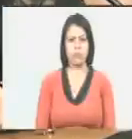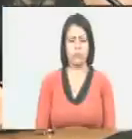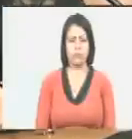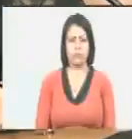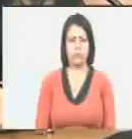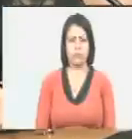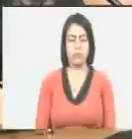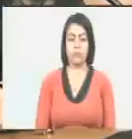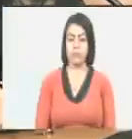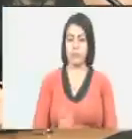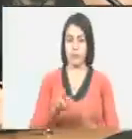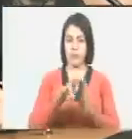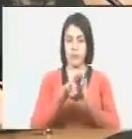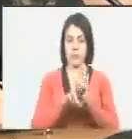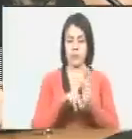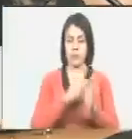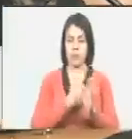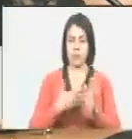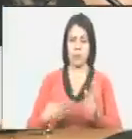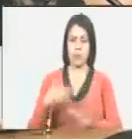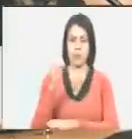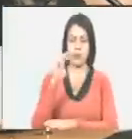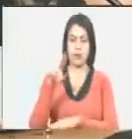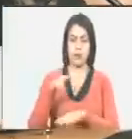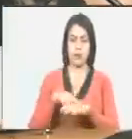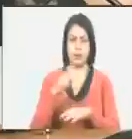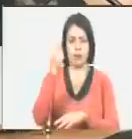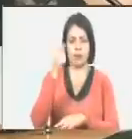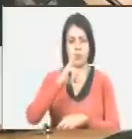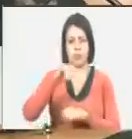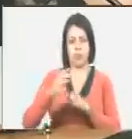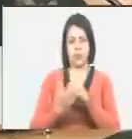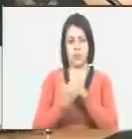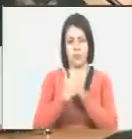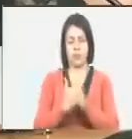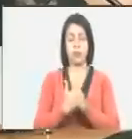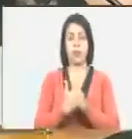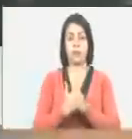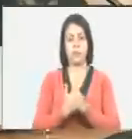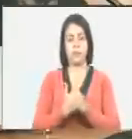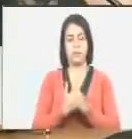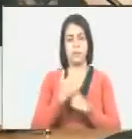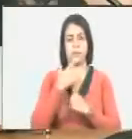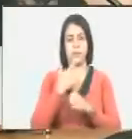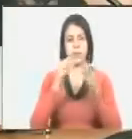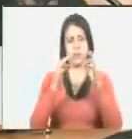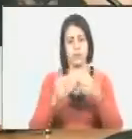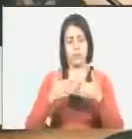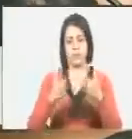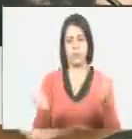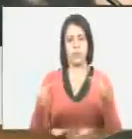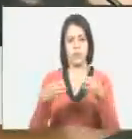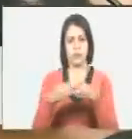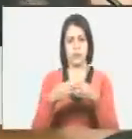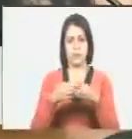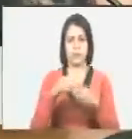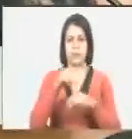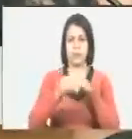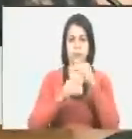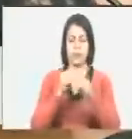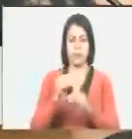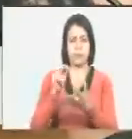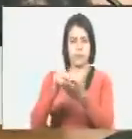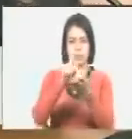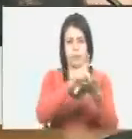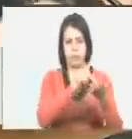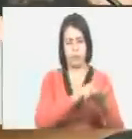quórum reglamentario, el presidente de la Asamblea Nacional, diputado Jorge Rodríguez Gómez, declaró abierta la sesión ordinaria con la